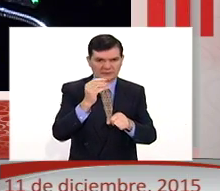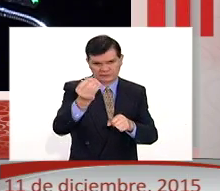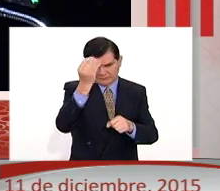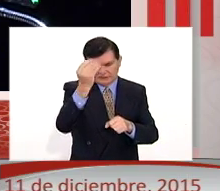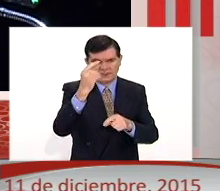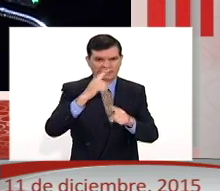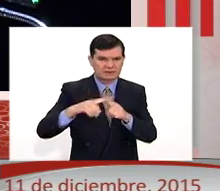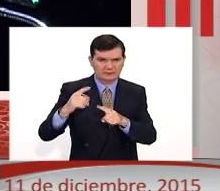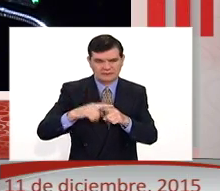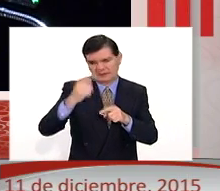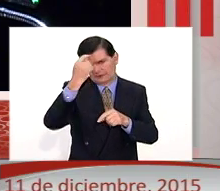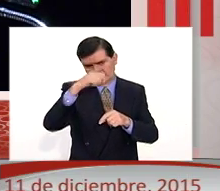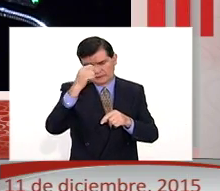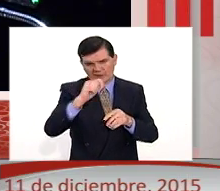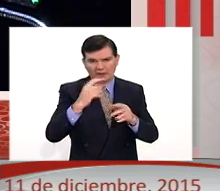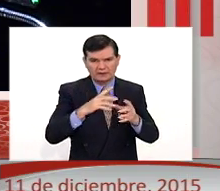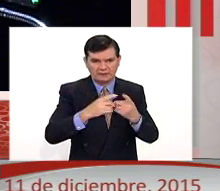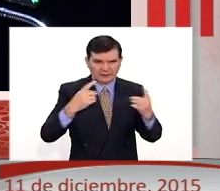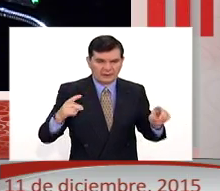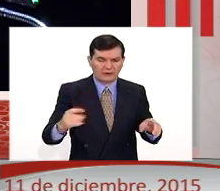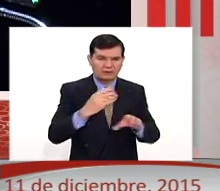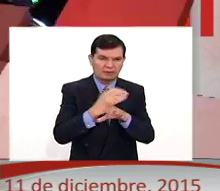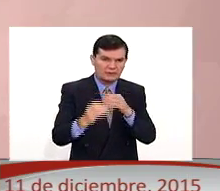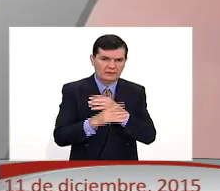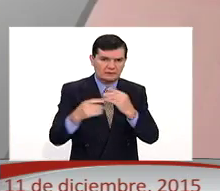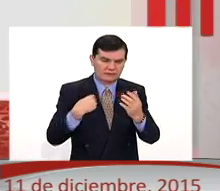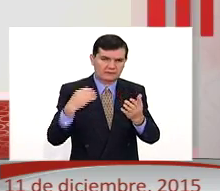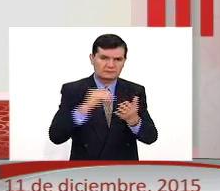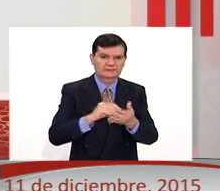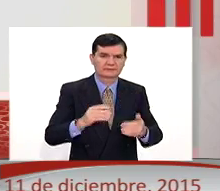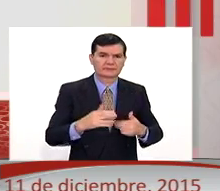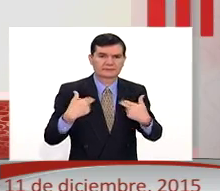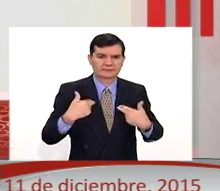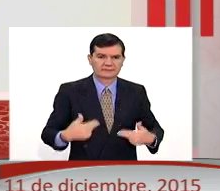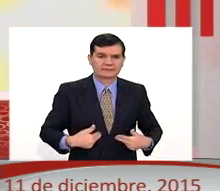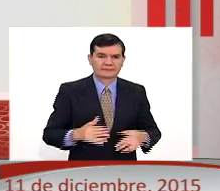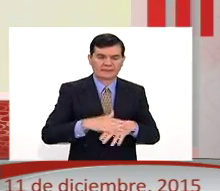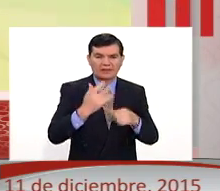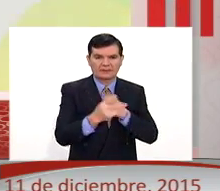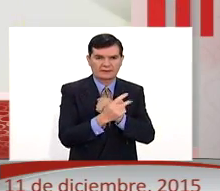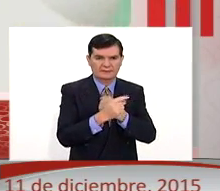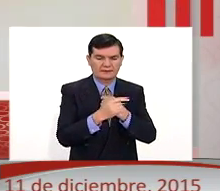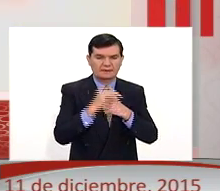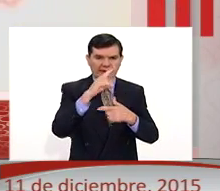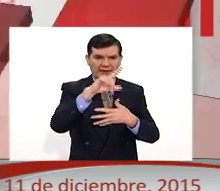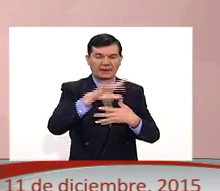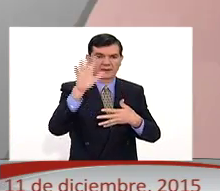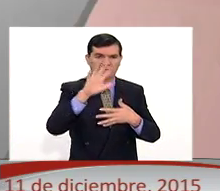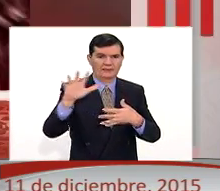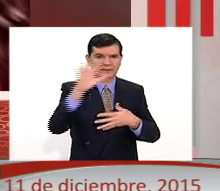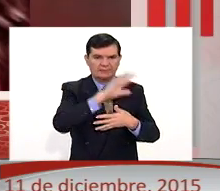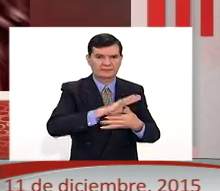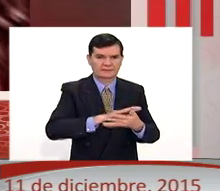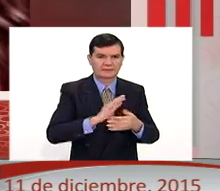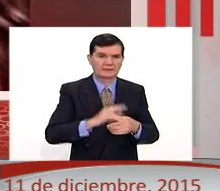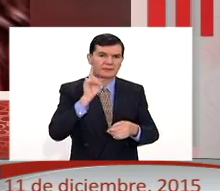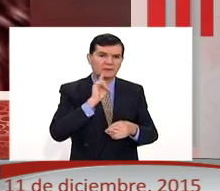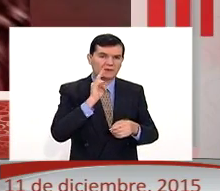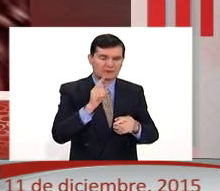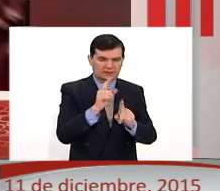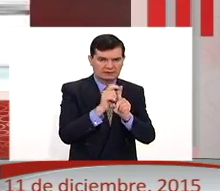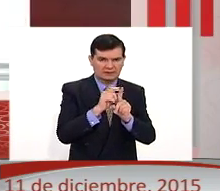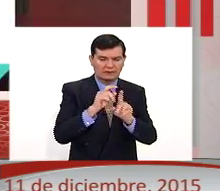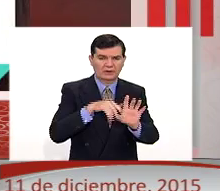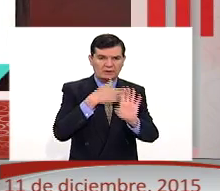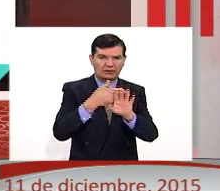la consolidación y desarrollo del capital humano. Presentan canal de televisión iberoamericano. Mujeres critican